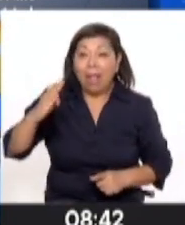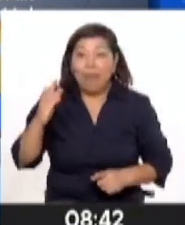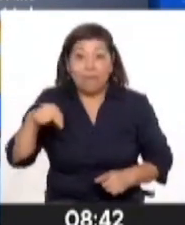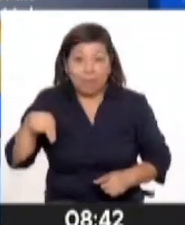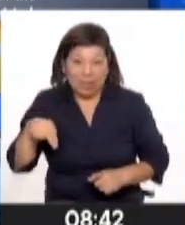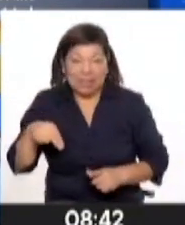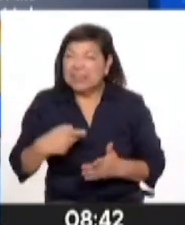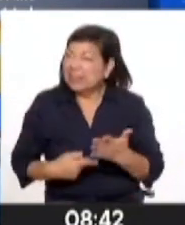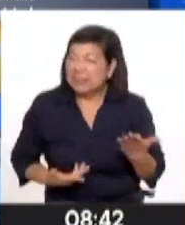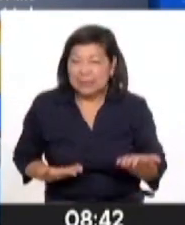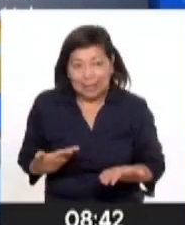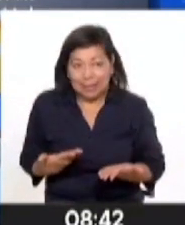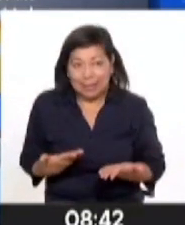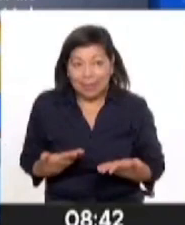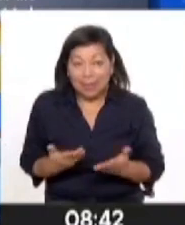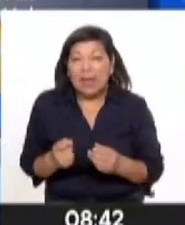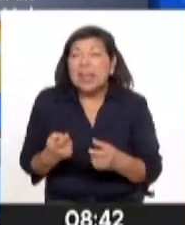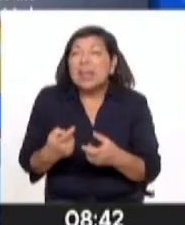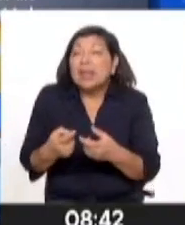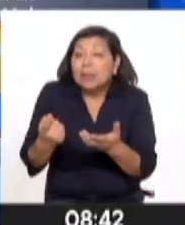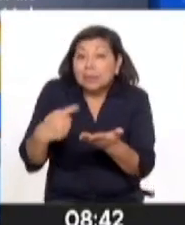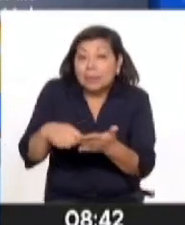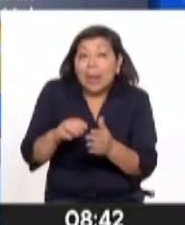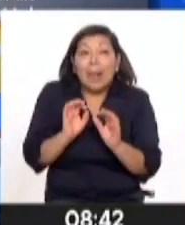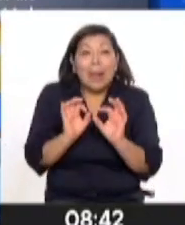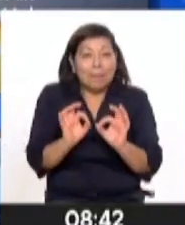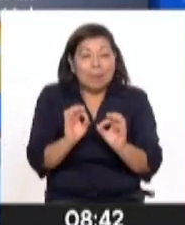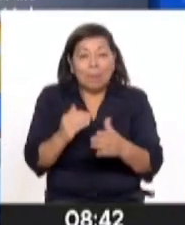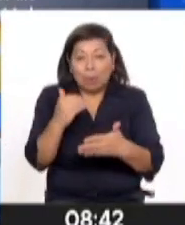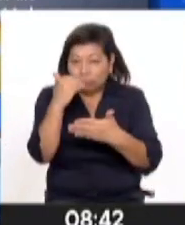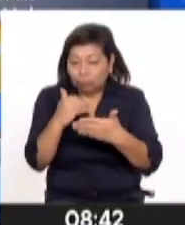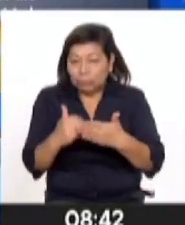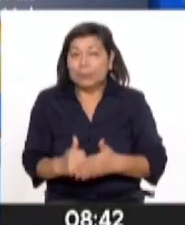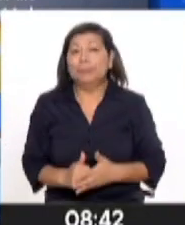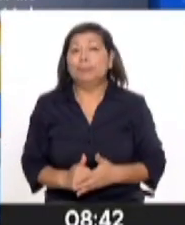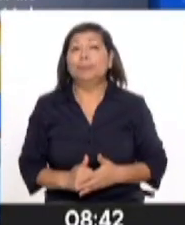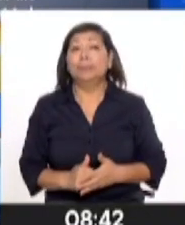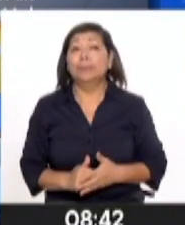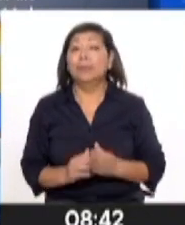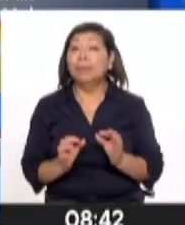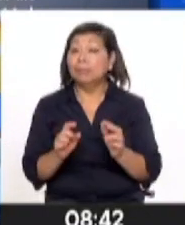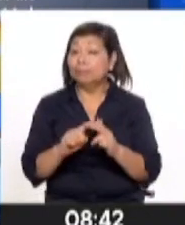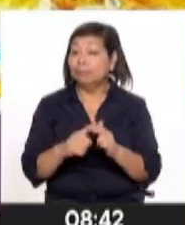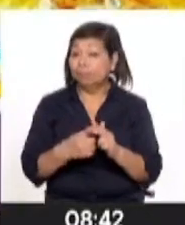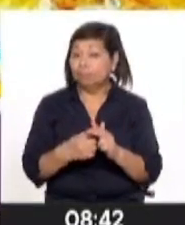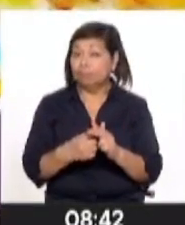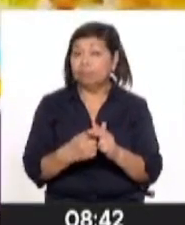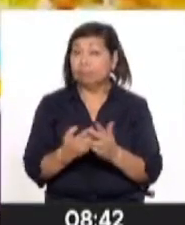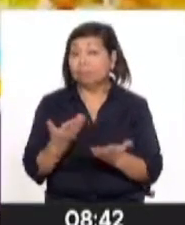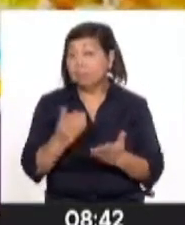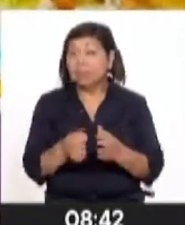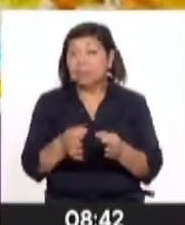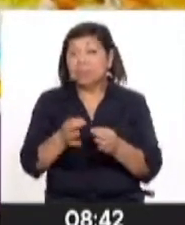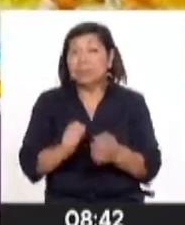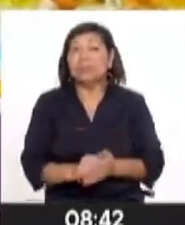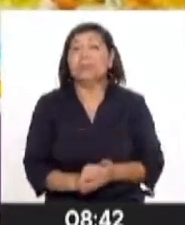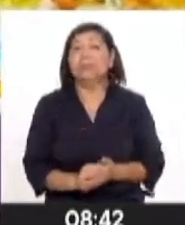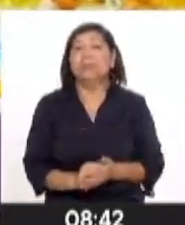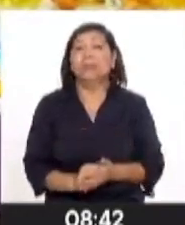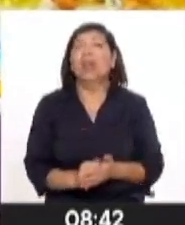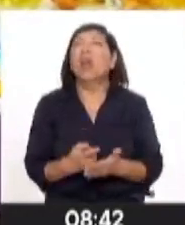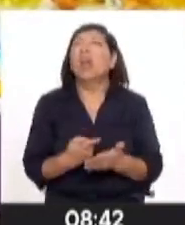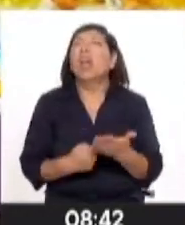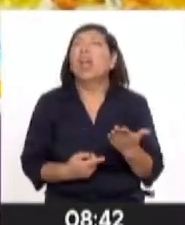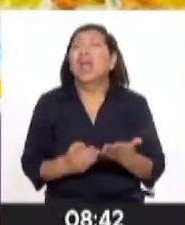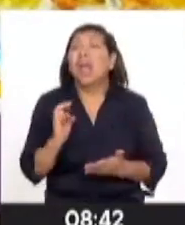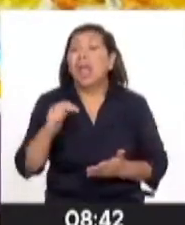entidades pues, que está que se involucra en el mismo comité. Entonces, vamos a empezar de repente explicando qué cosa